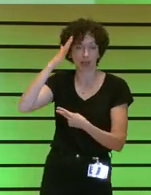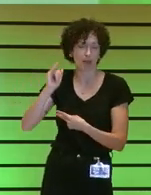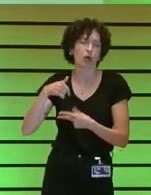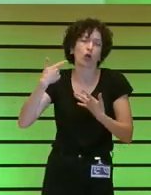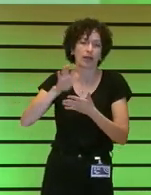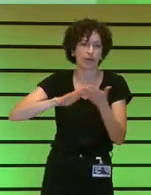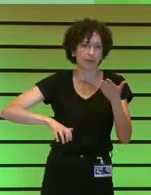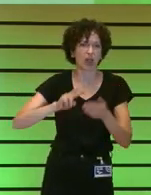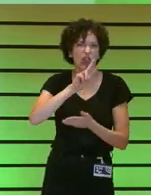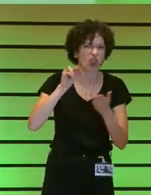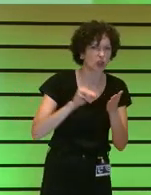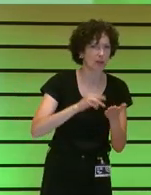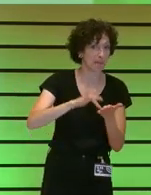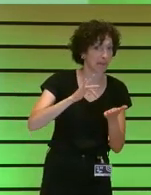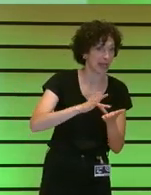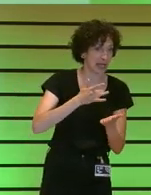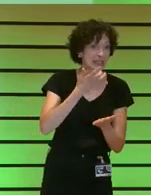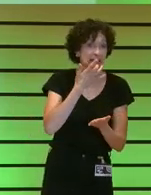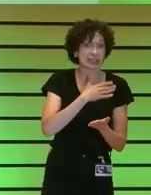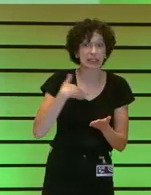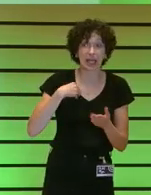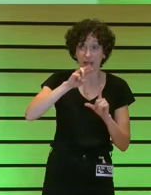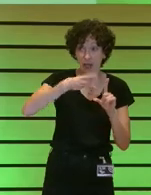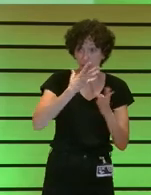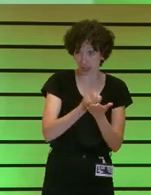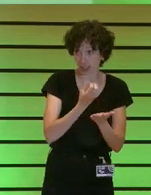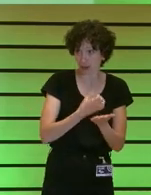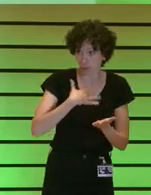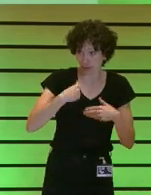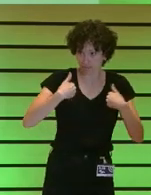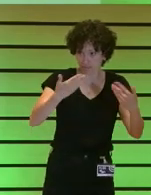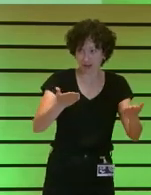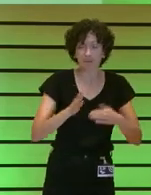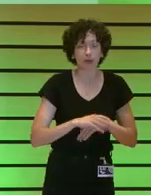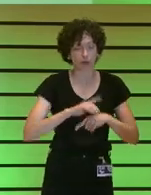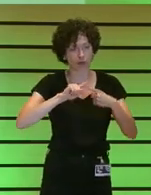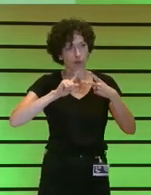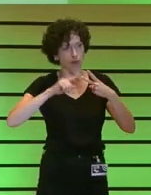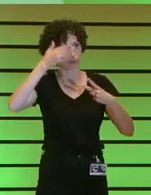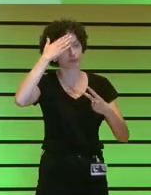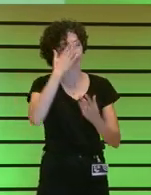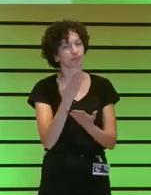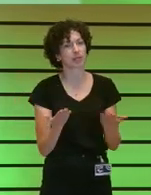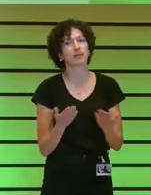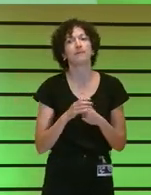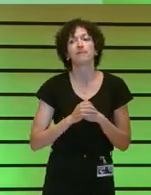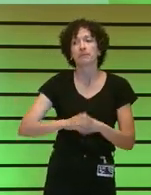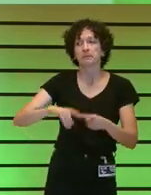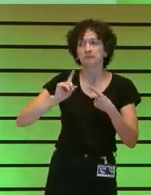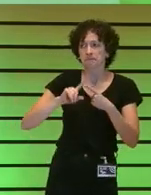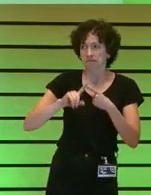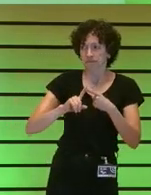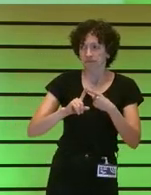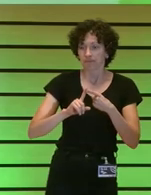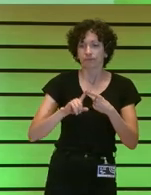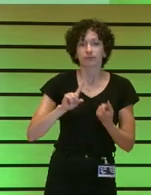el informe tiene dos mil páginas de que quiera que se lo descarga de la web pero dijeron dos cosas fundamentales una existe